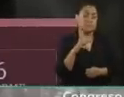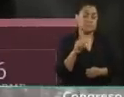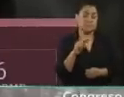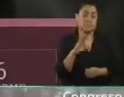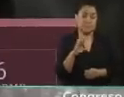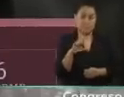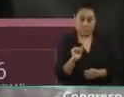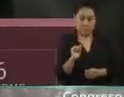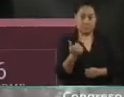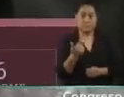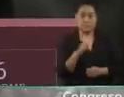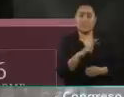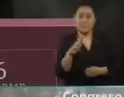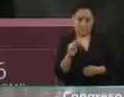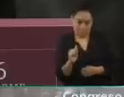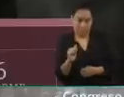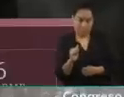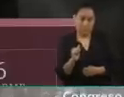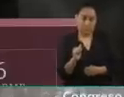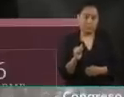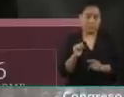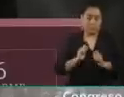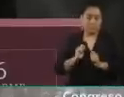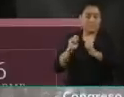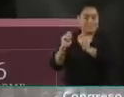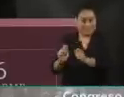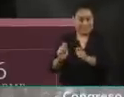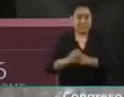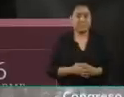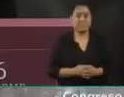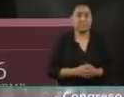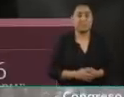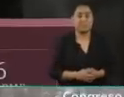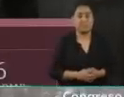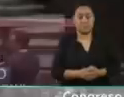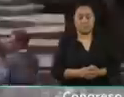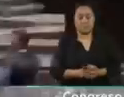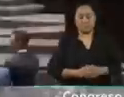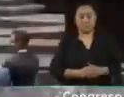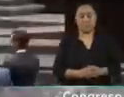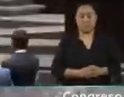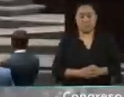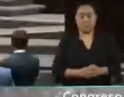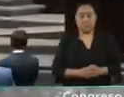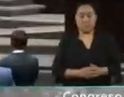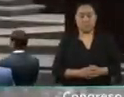Guerra Castillo el siguiente turno oratorio.